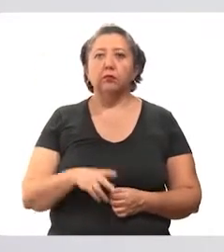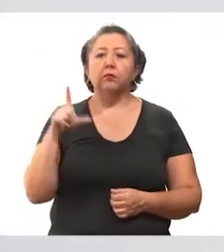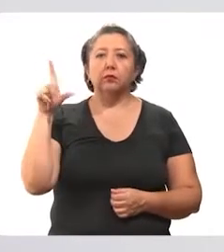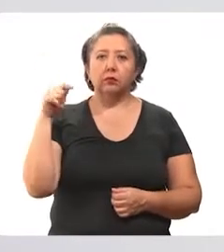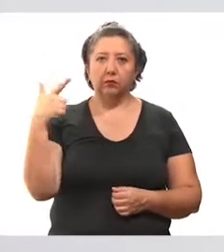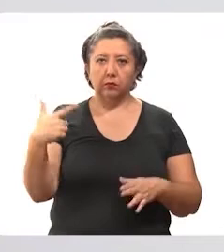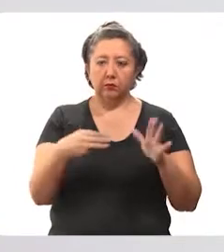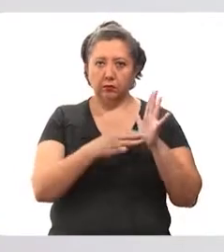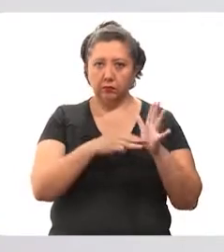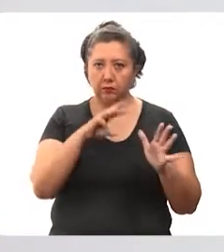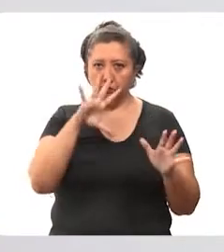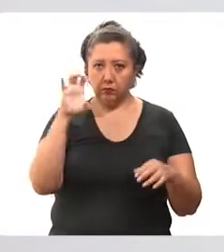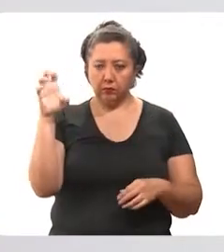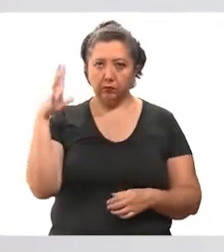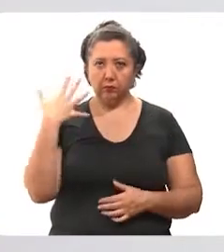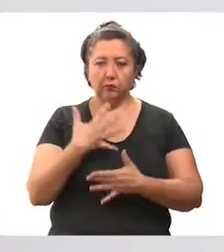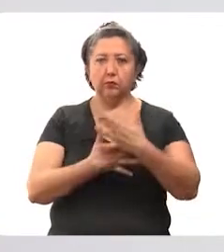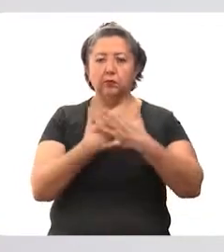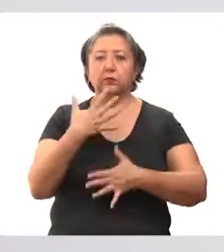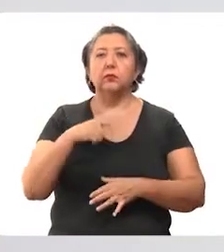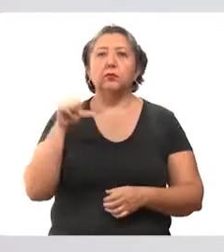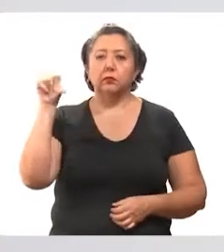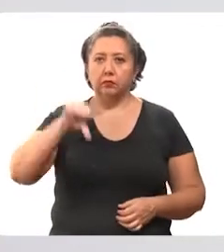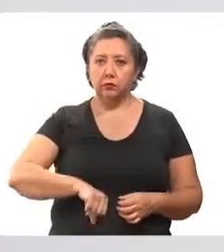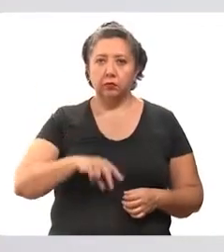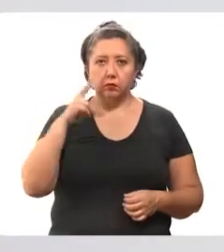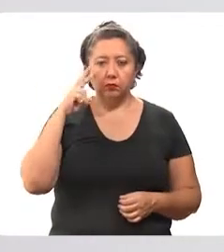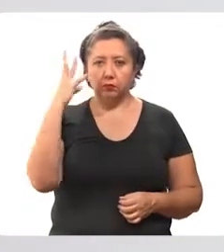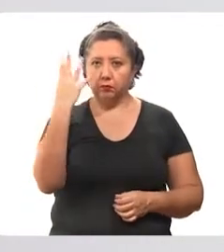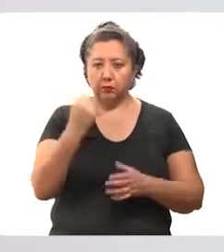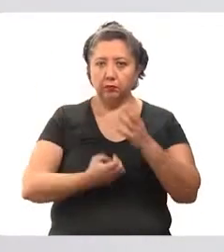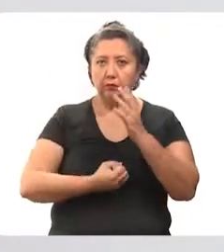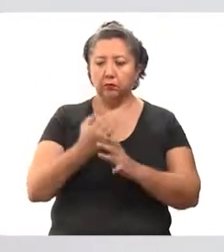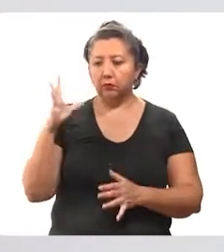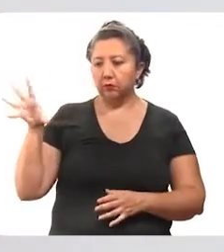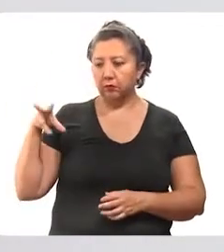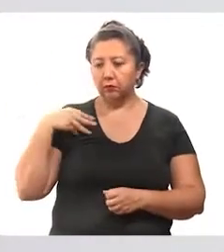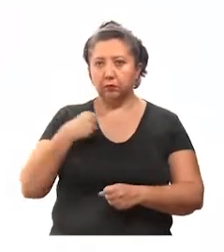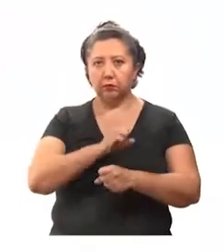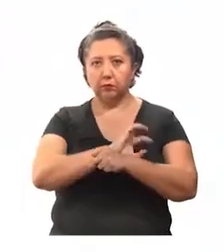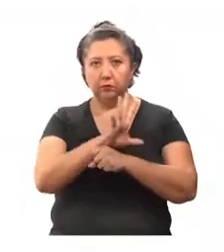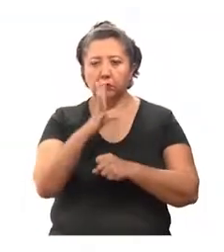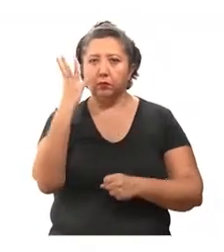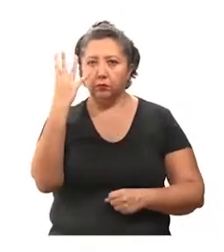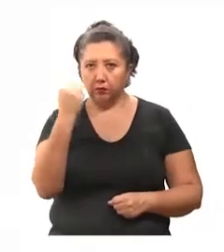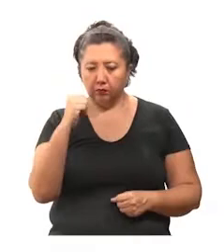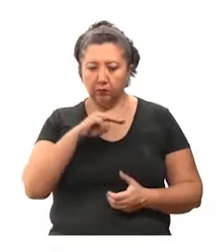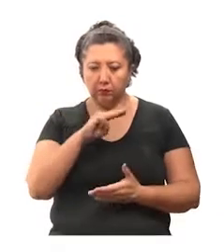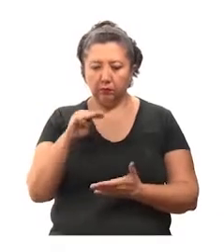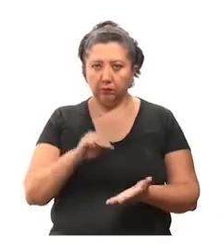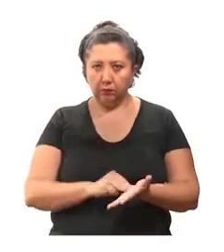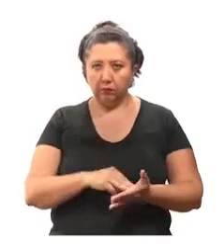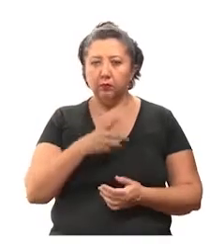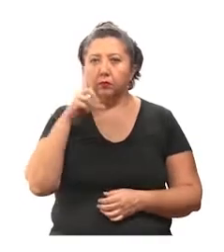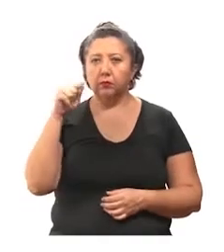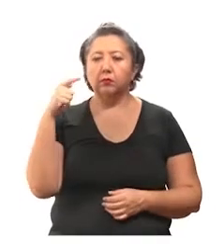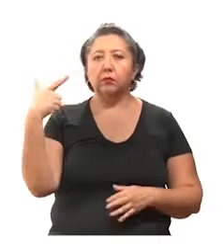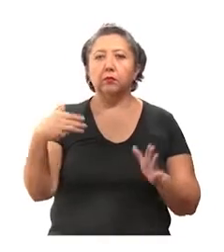es de 77.515. Hoy se detectaron 9 nuevos contagios de coronavirus, 9 en Mérida. De